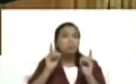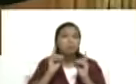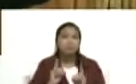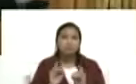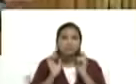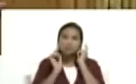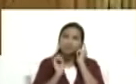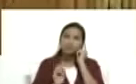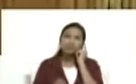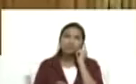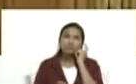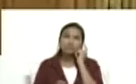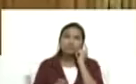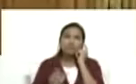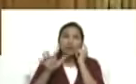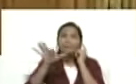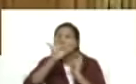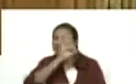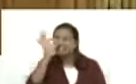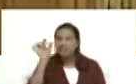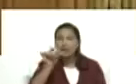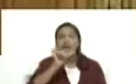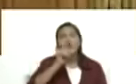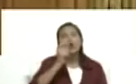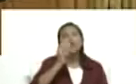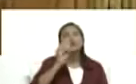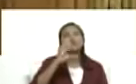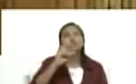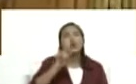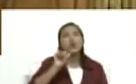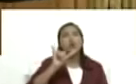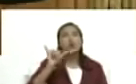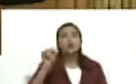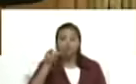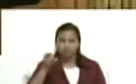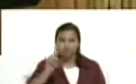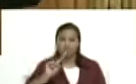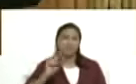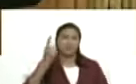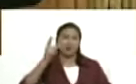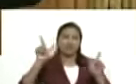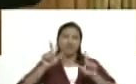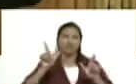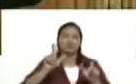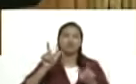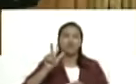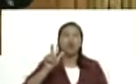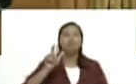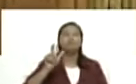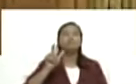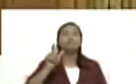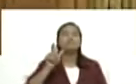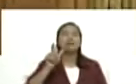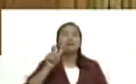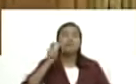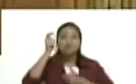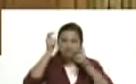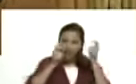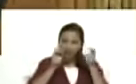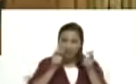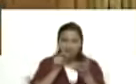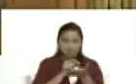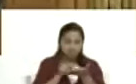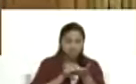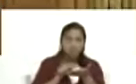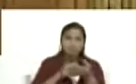allá en el Tocuyo, primero lo presidente del año 2002, me pidió un papelito